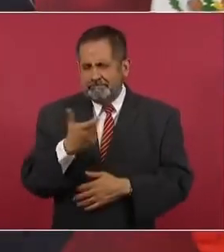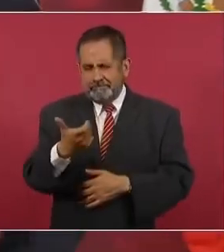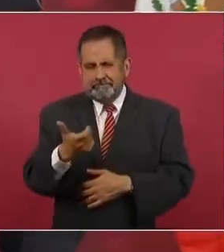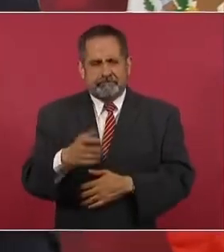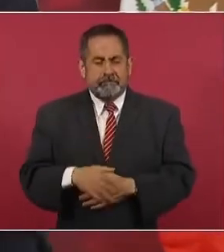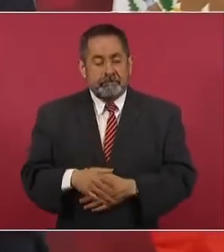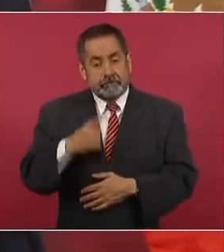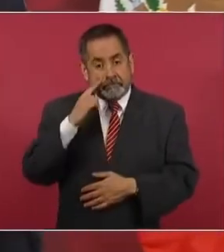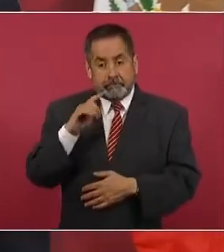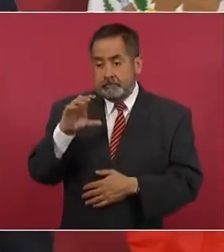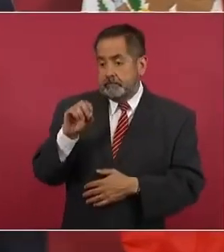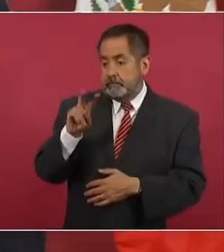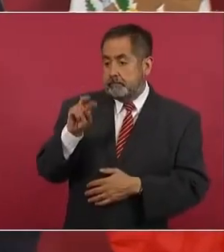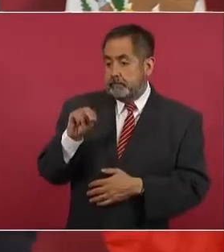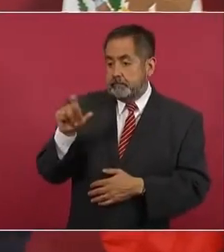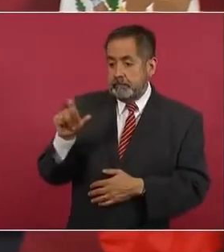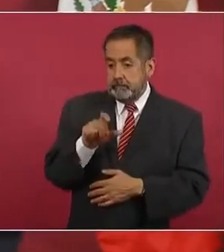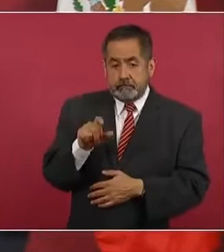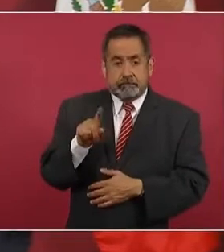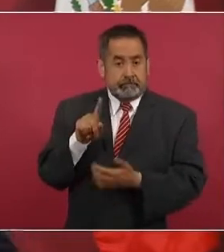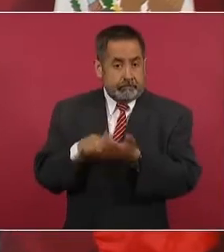de COVAX es un dinero